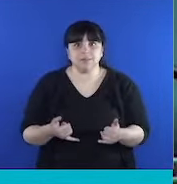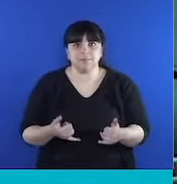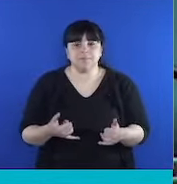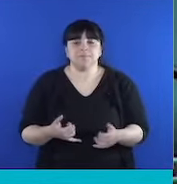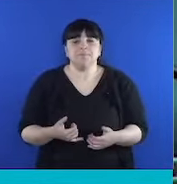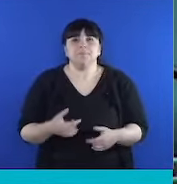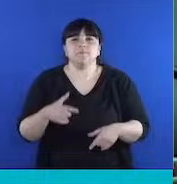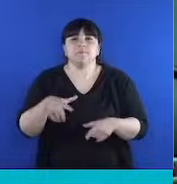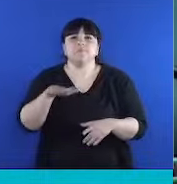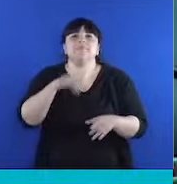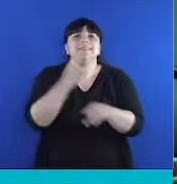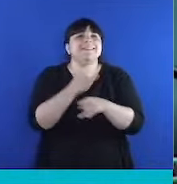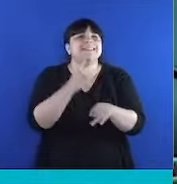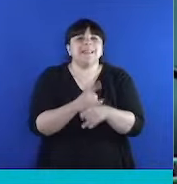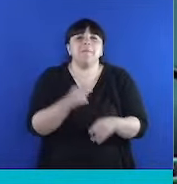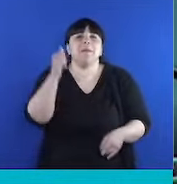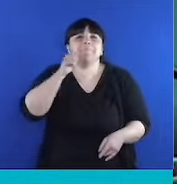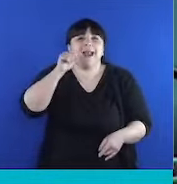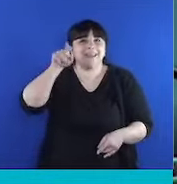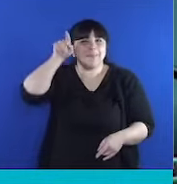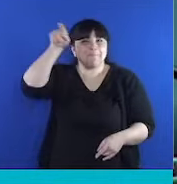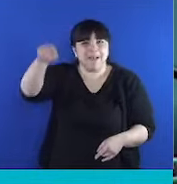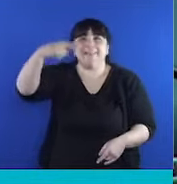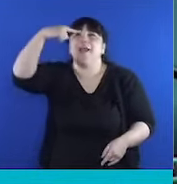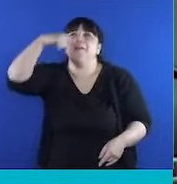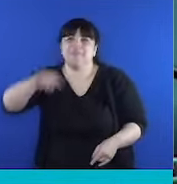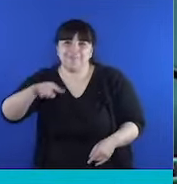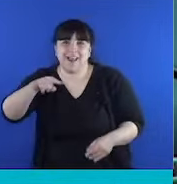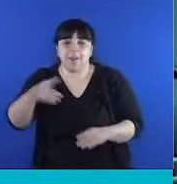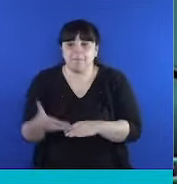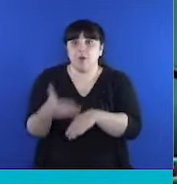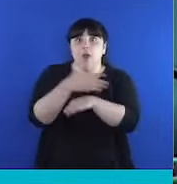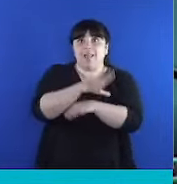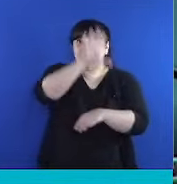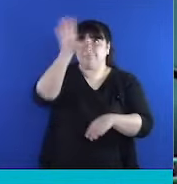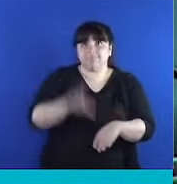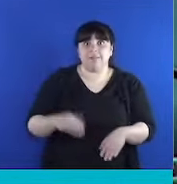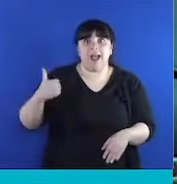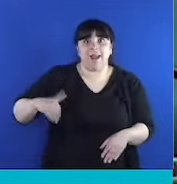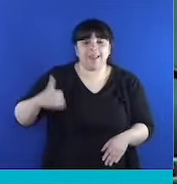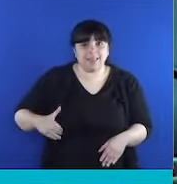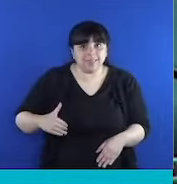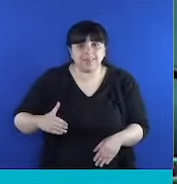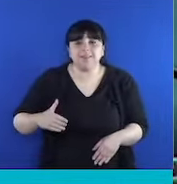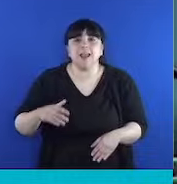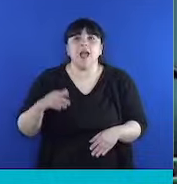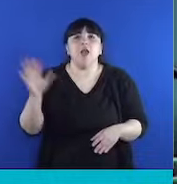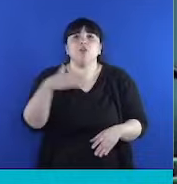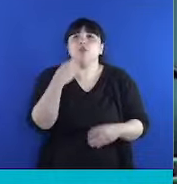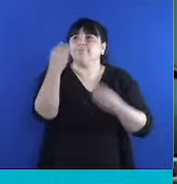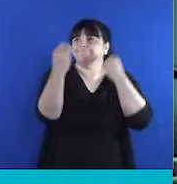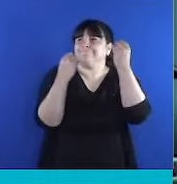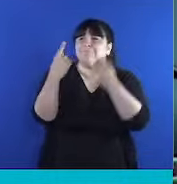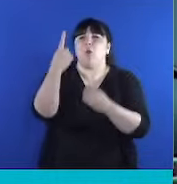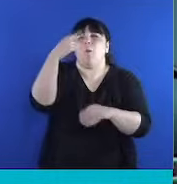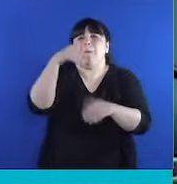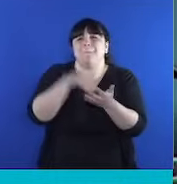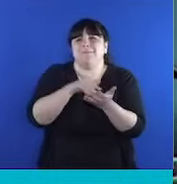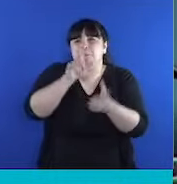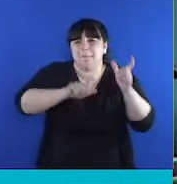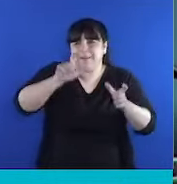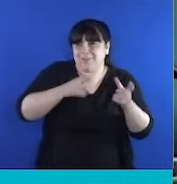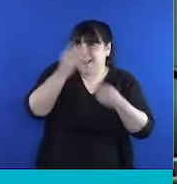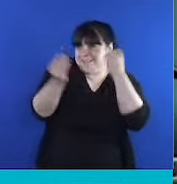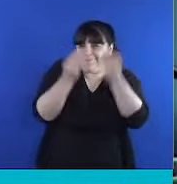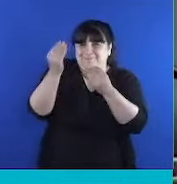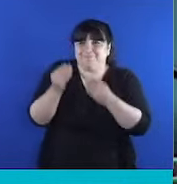en la ciudad de Mar del Plata las etapas finales, pero en el conjunto de la República Argentina con la participación de más de 1 millón de personas, personas